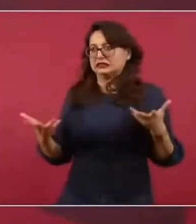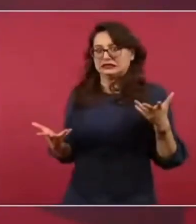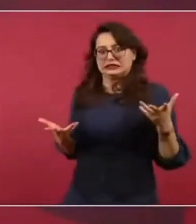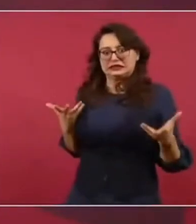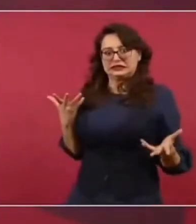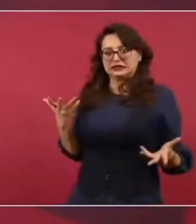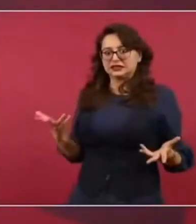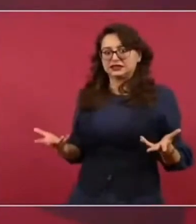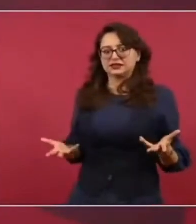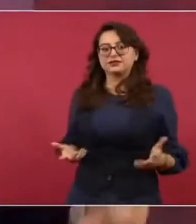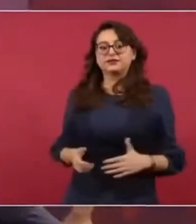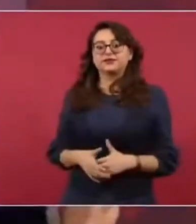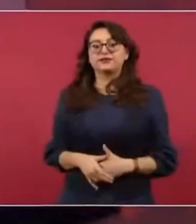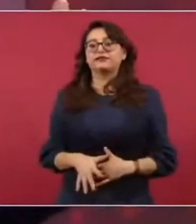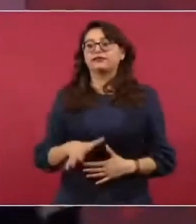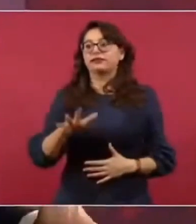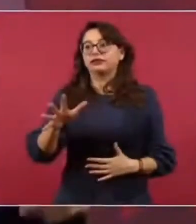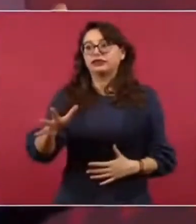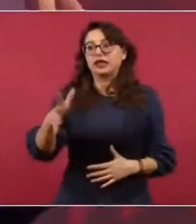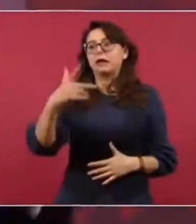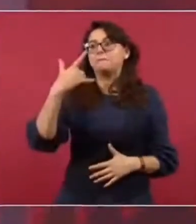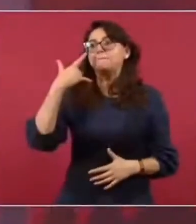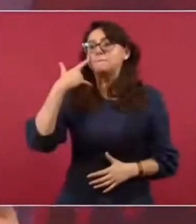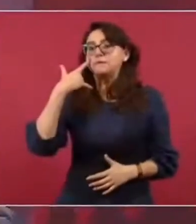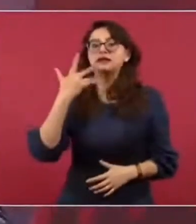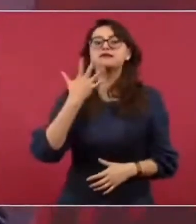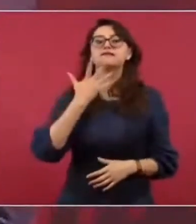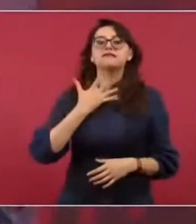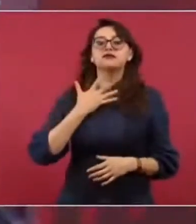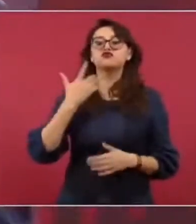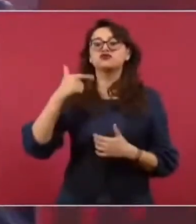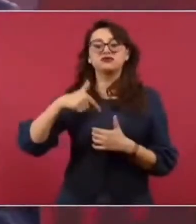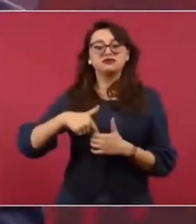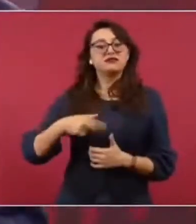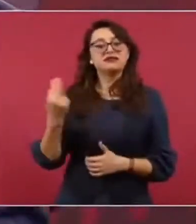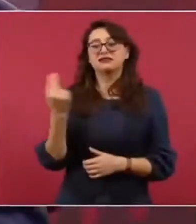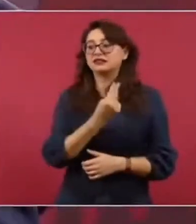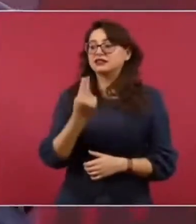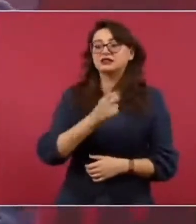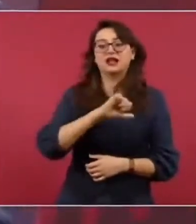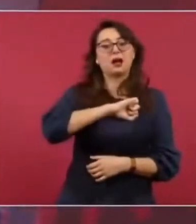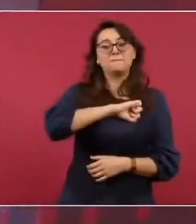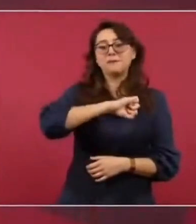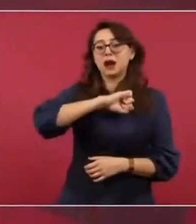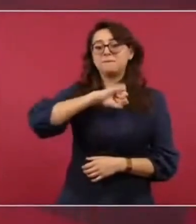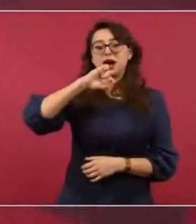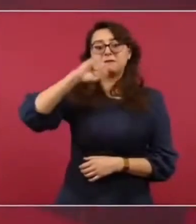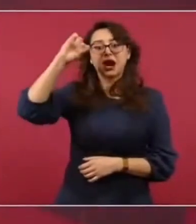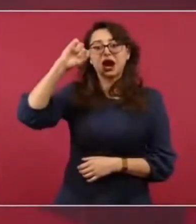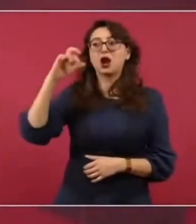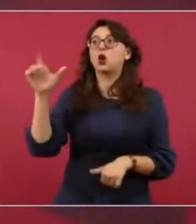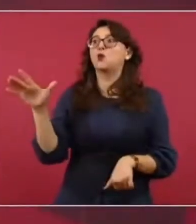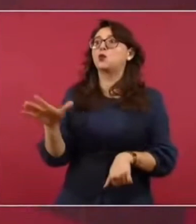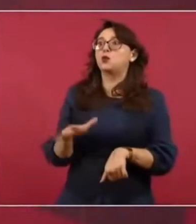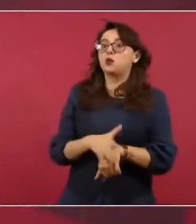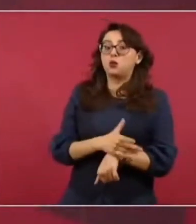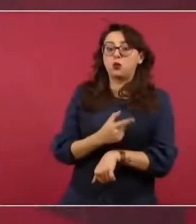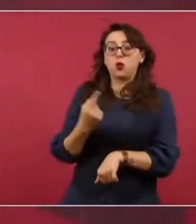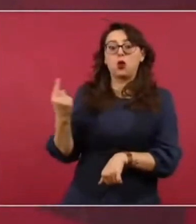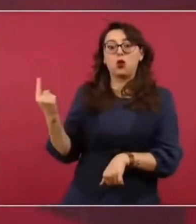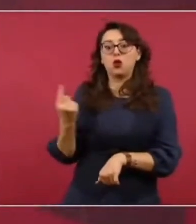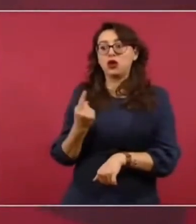planteando de que si no aumentaba el precio de las gasolinas, entonces había